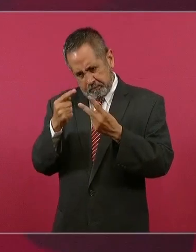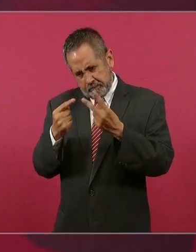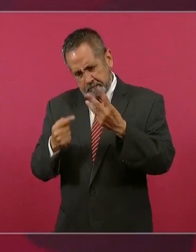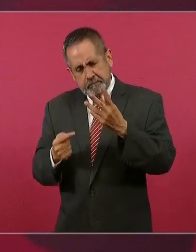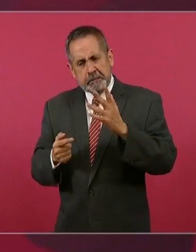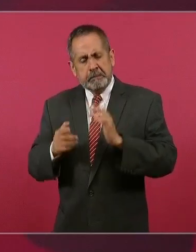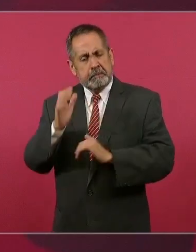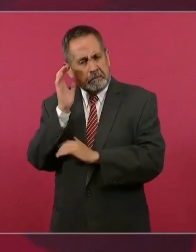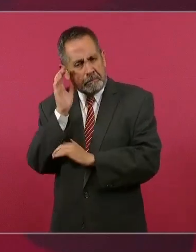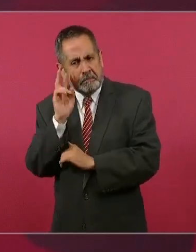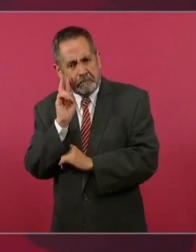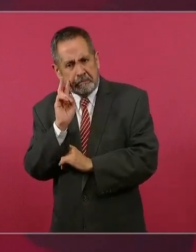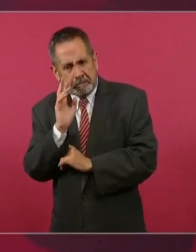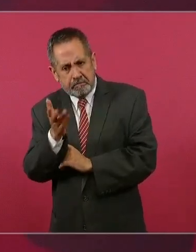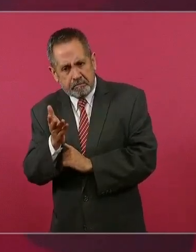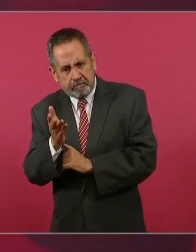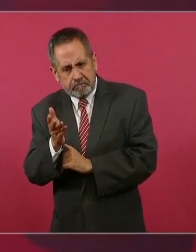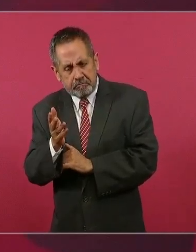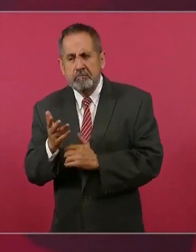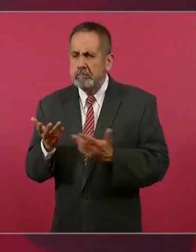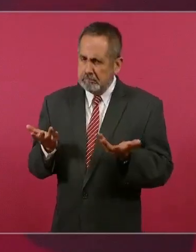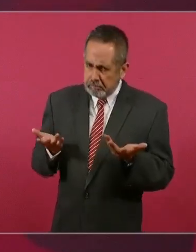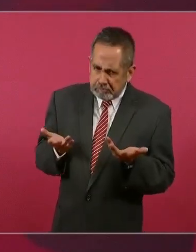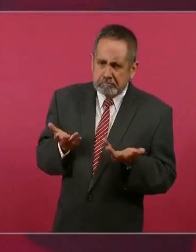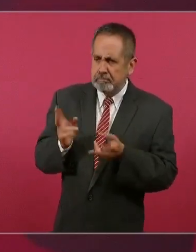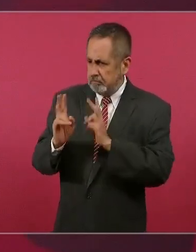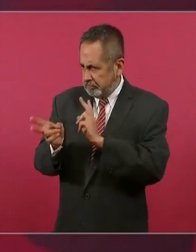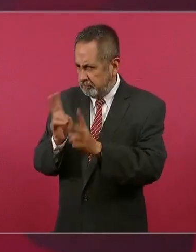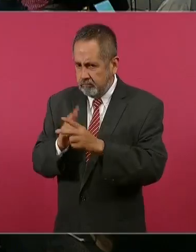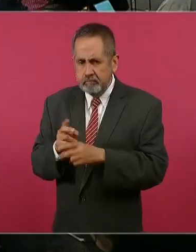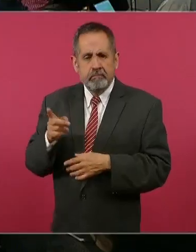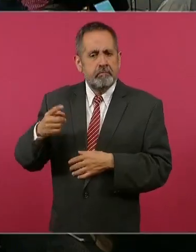escuchar, que no están cerrados,